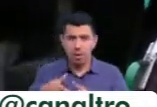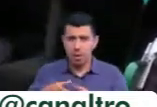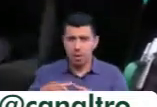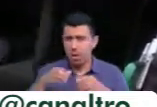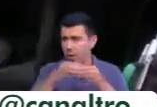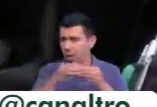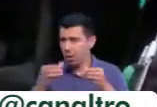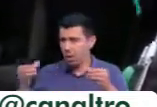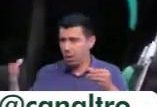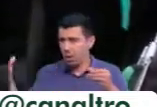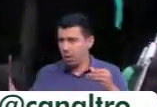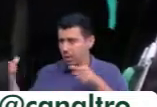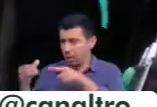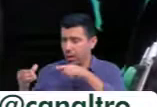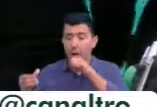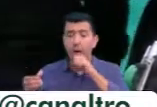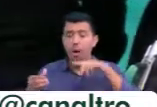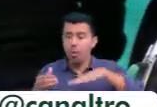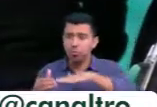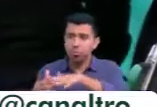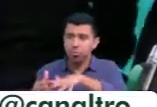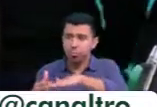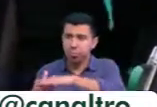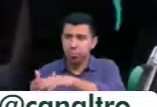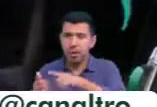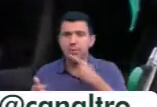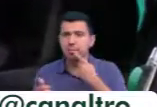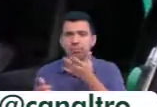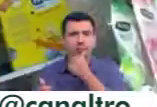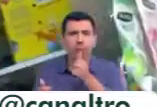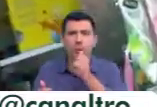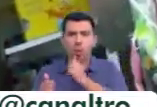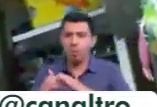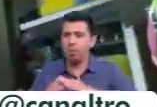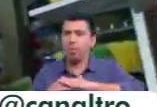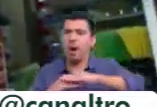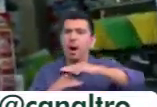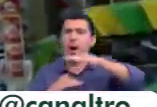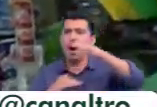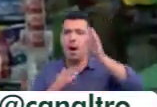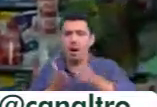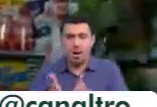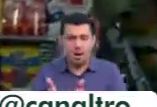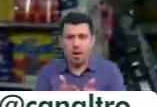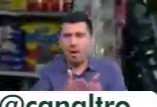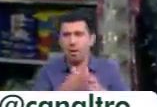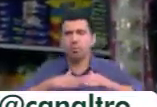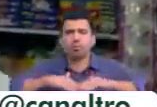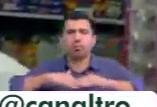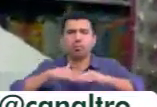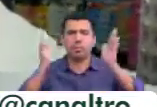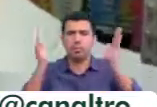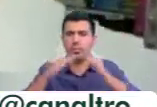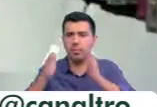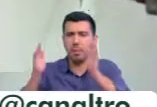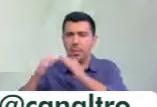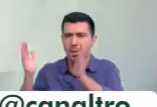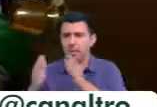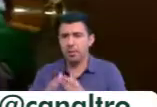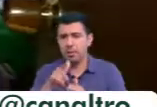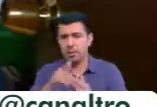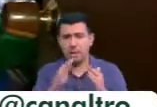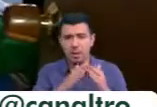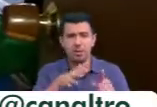entonces se rebosó por dentro de las casas son tres predios este local comercial fue el primer afectado dos viviendas